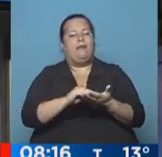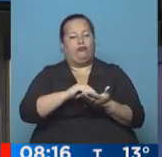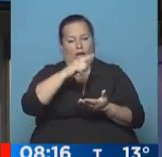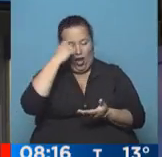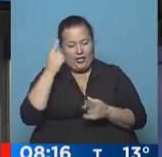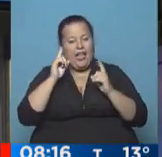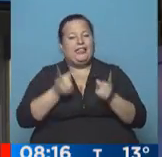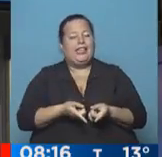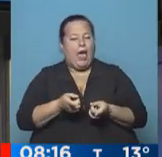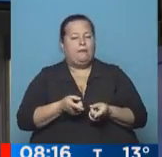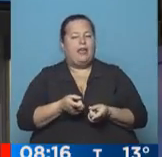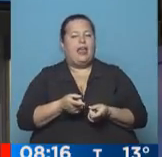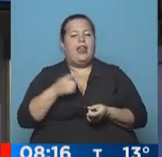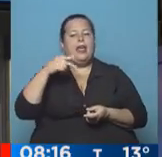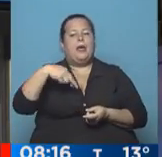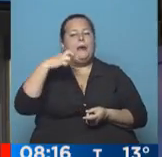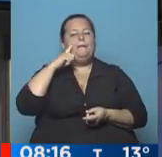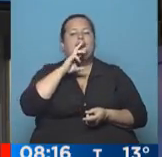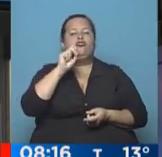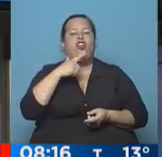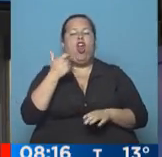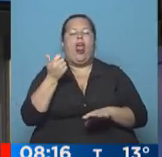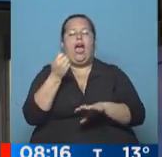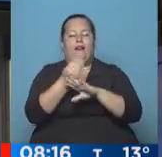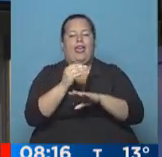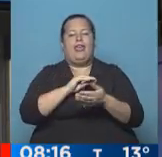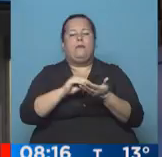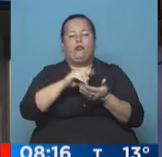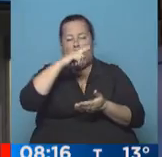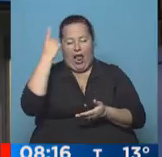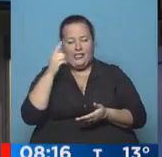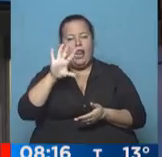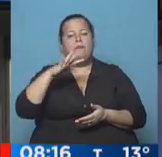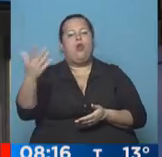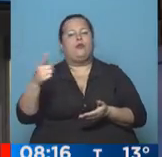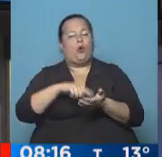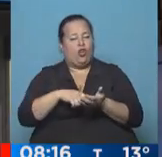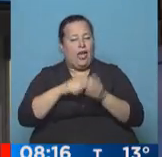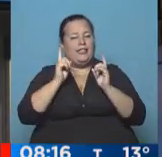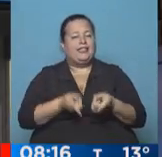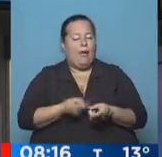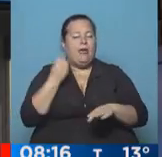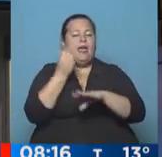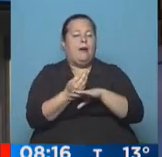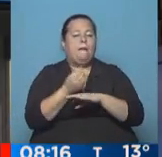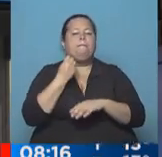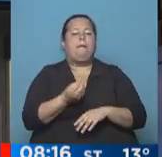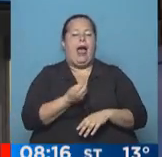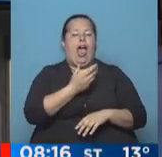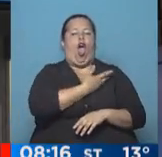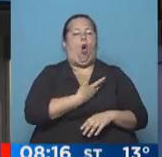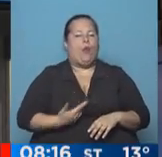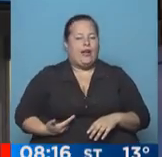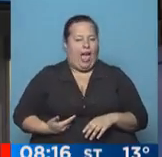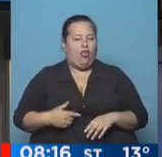nacionales y también a néstor pitrola que va como candidato a diputado nacional por la provincia de buenos aires y además de ser candidato a gobernador